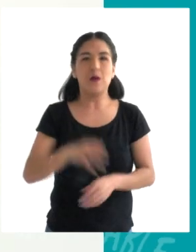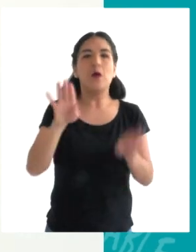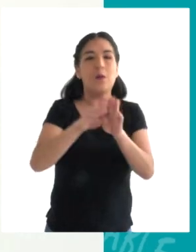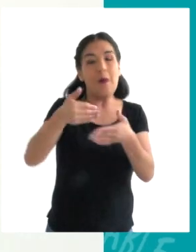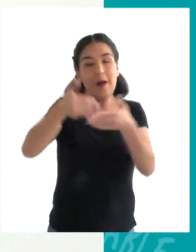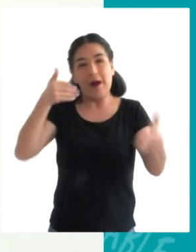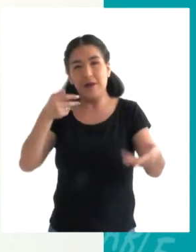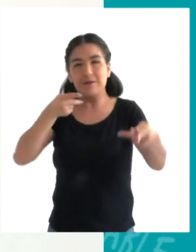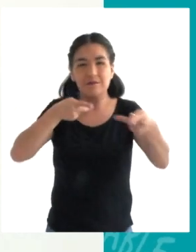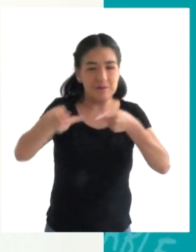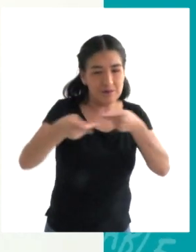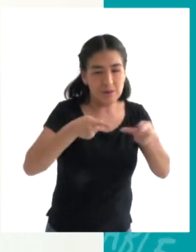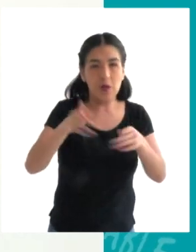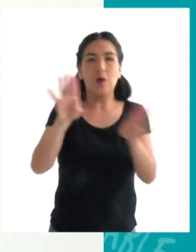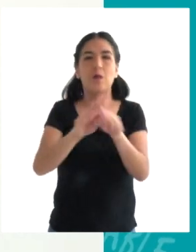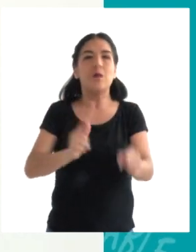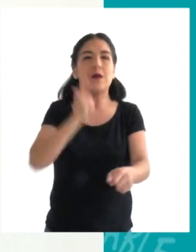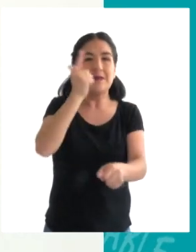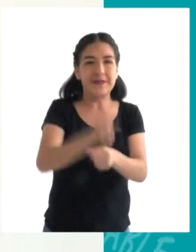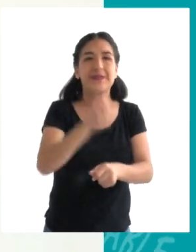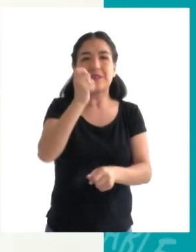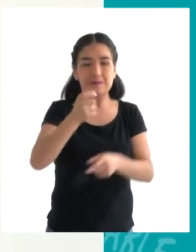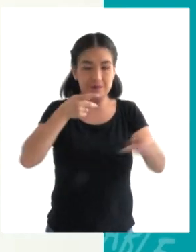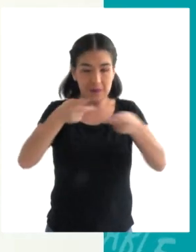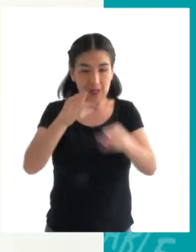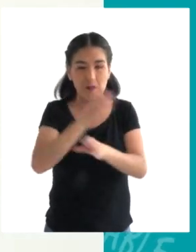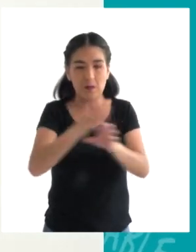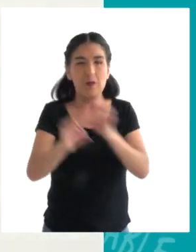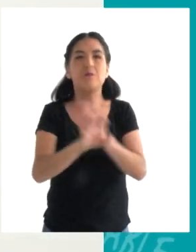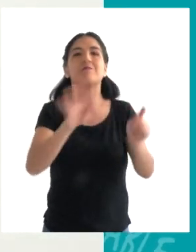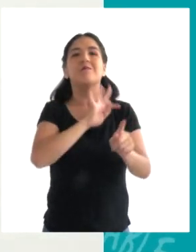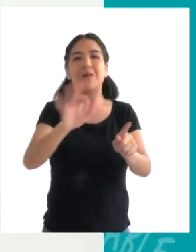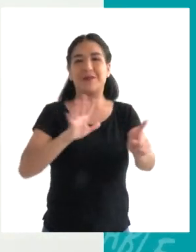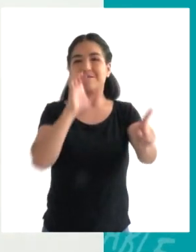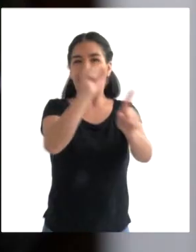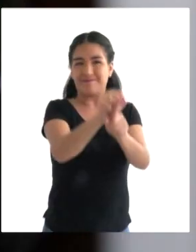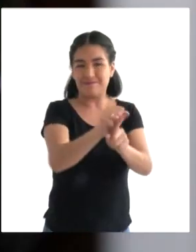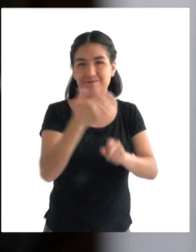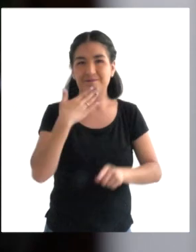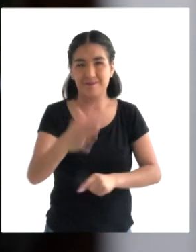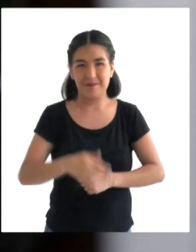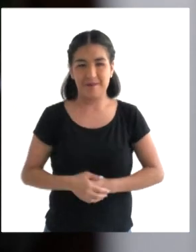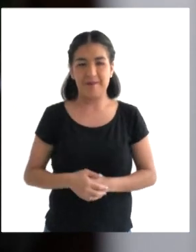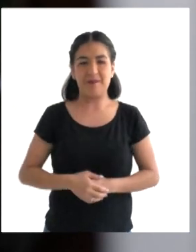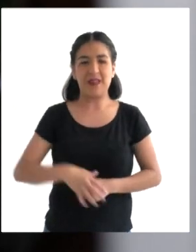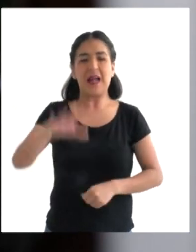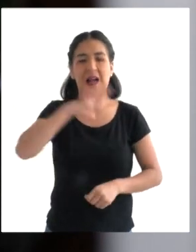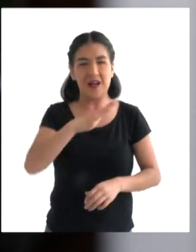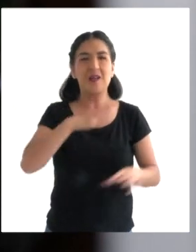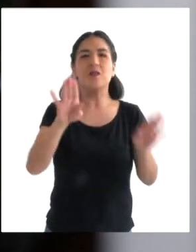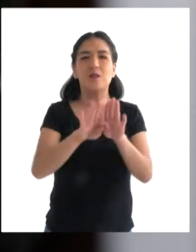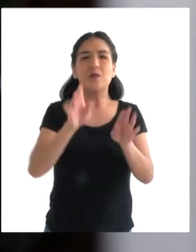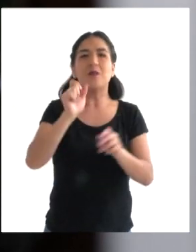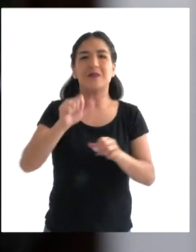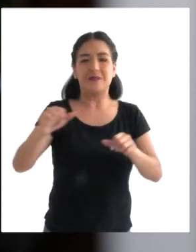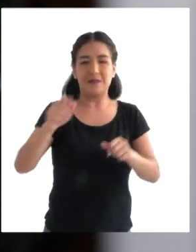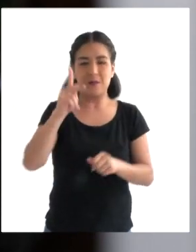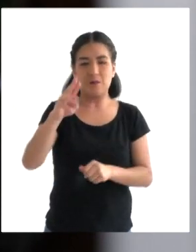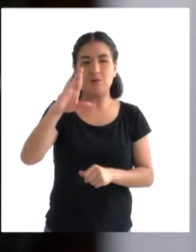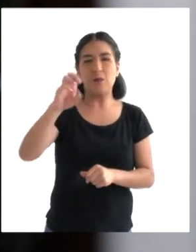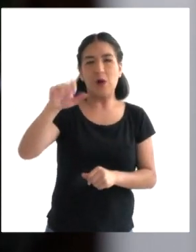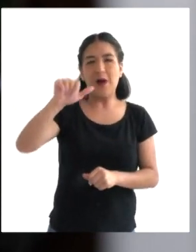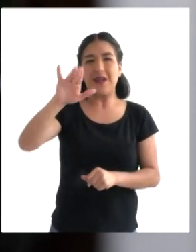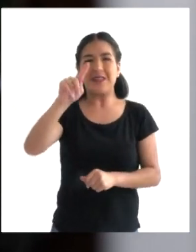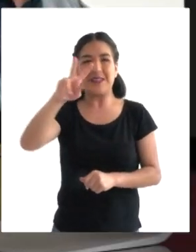planees, que te des cuenta que planeando las cosas puedes llegar a hacer las metas que tú estás buscando. ¿Existe la proactividad emocional? ¿Podemos